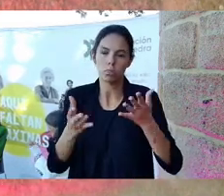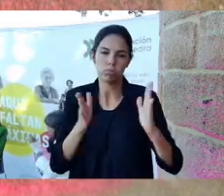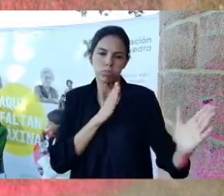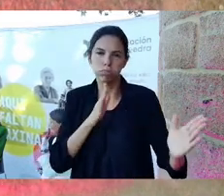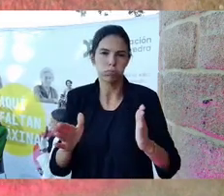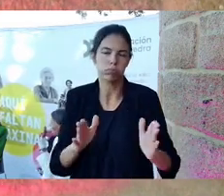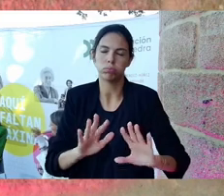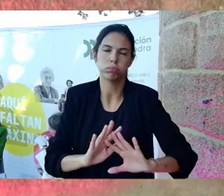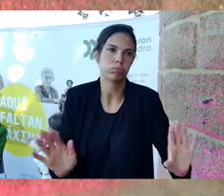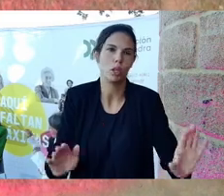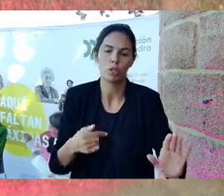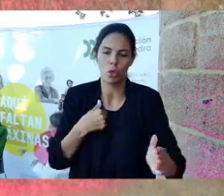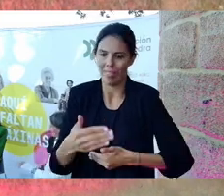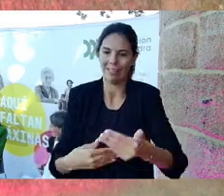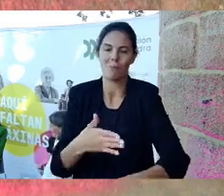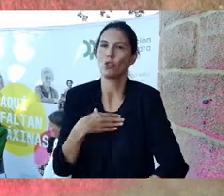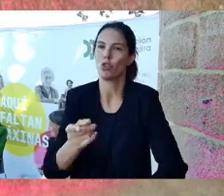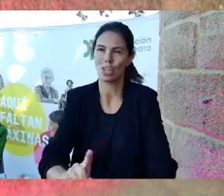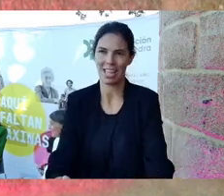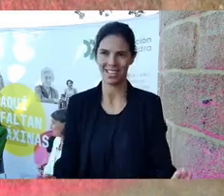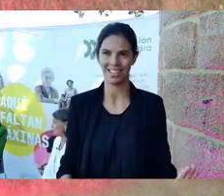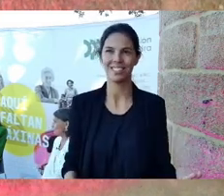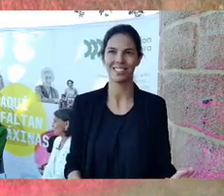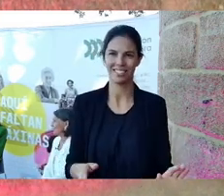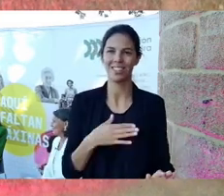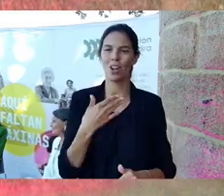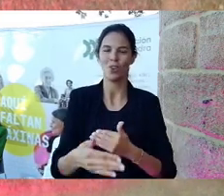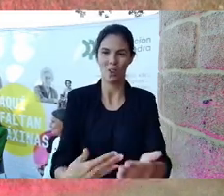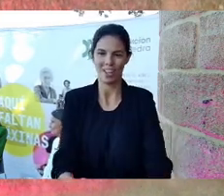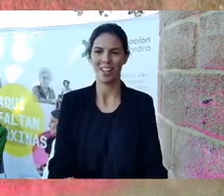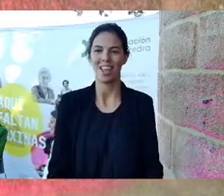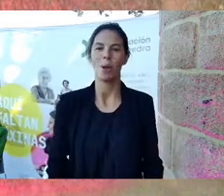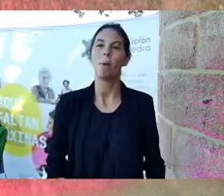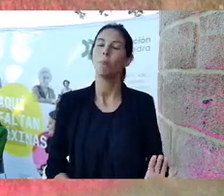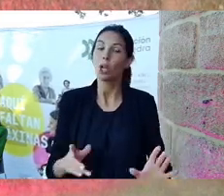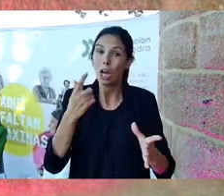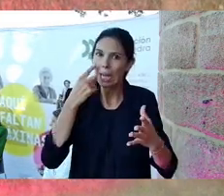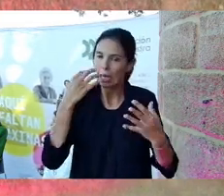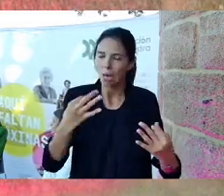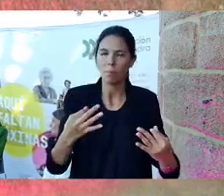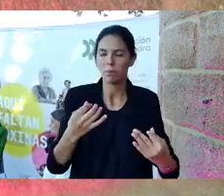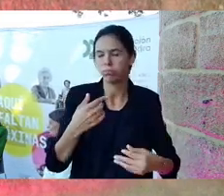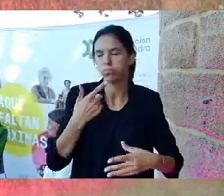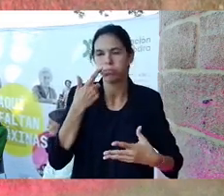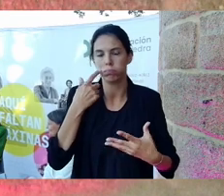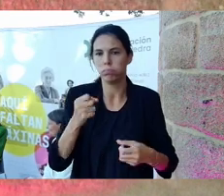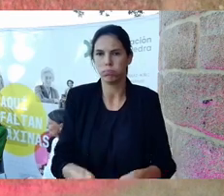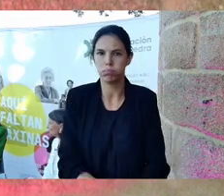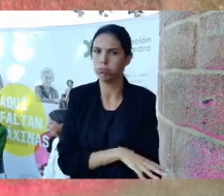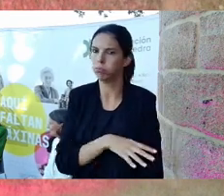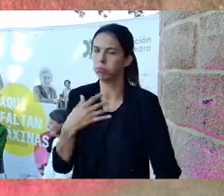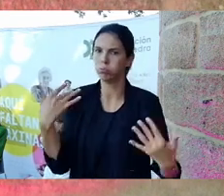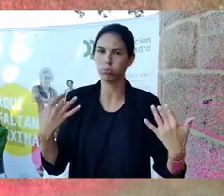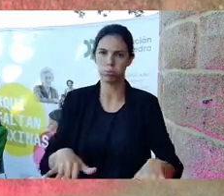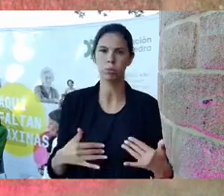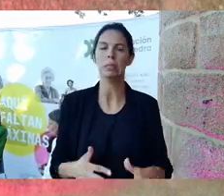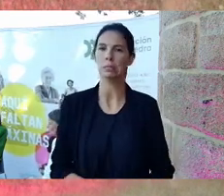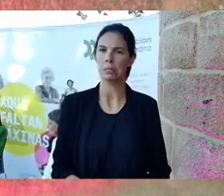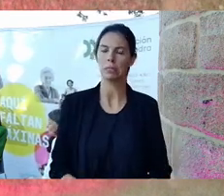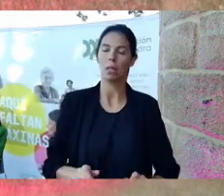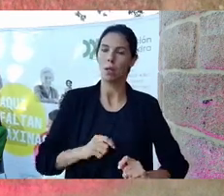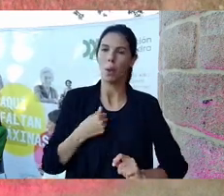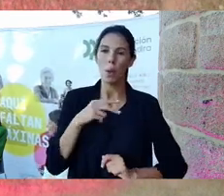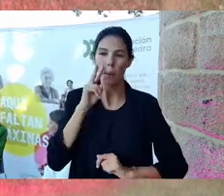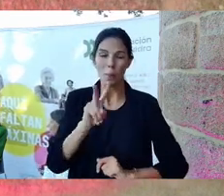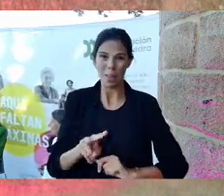expresiones y con unos episodios, no me quiero adelantar, ya llegaremos a ellos, pero que son verdaderamente estremecedores.